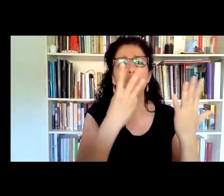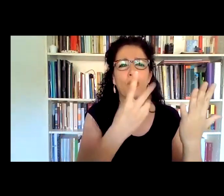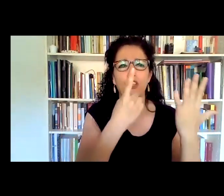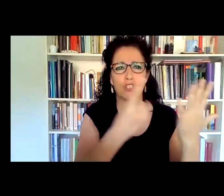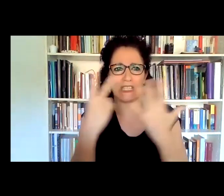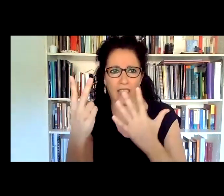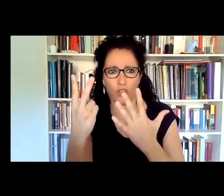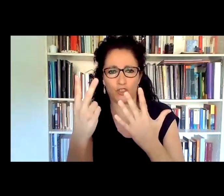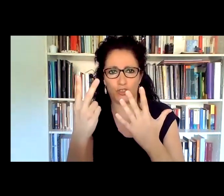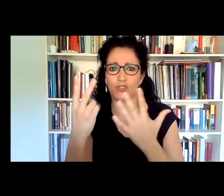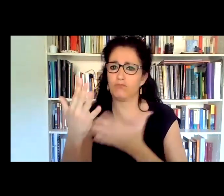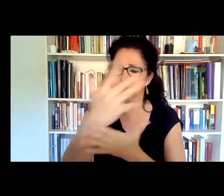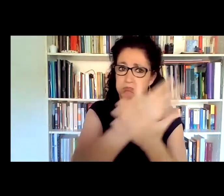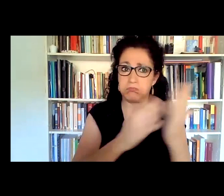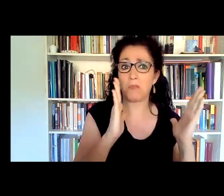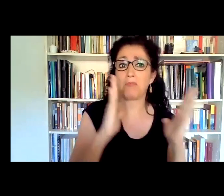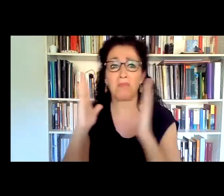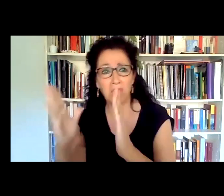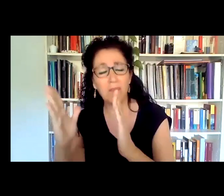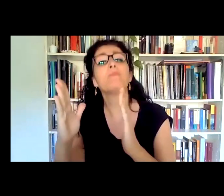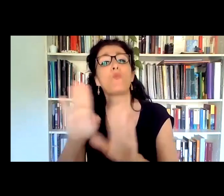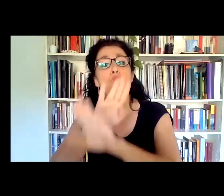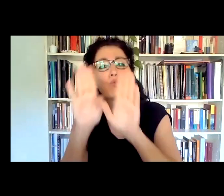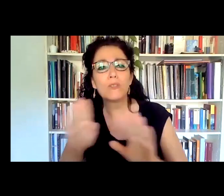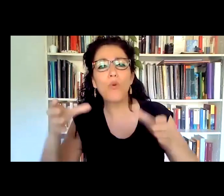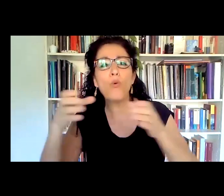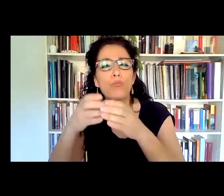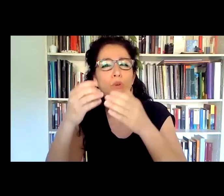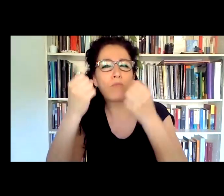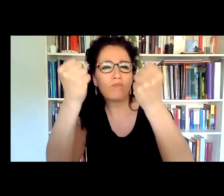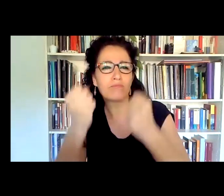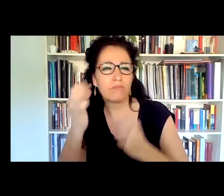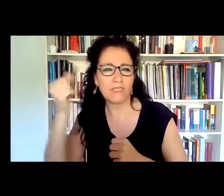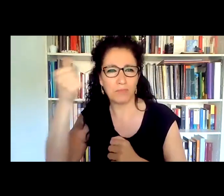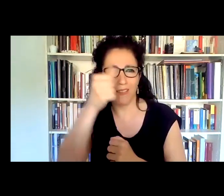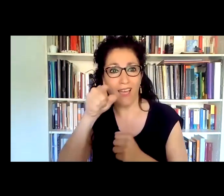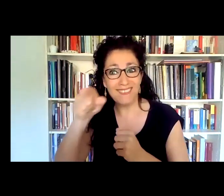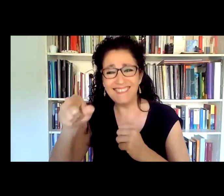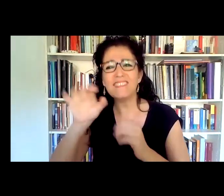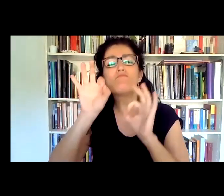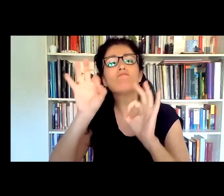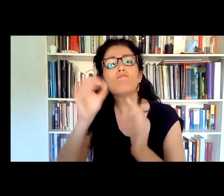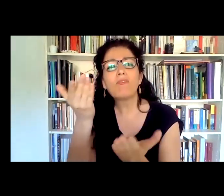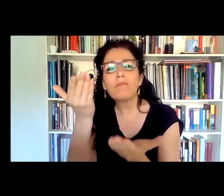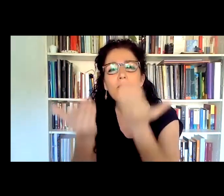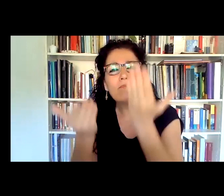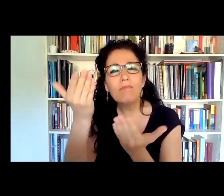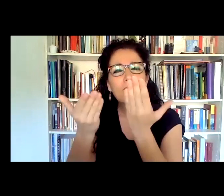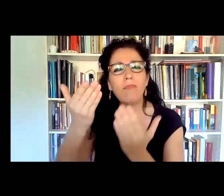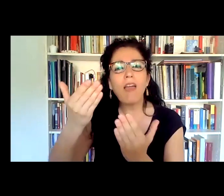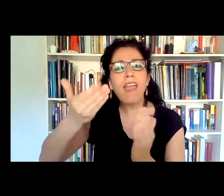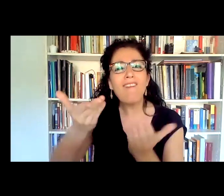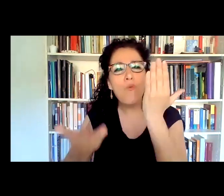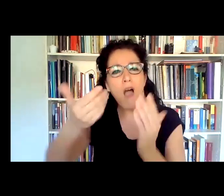Y se recopilaron un total de 867 resultados. Y por último, el grupo de expertos